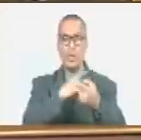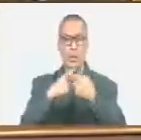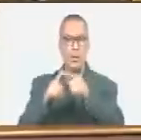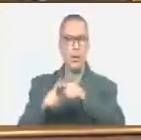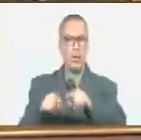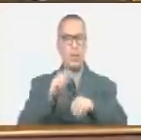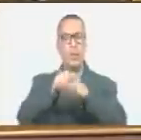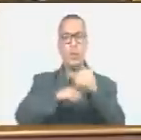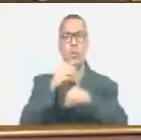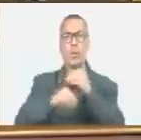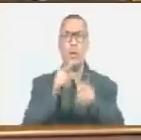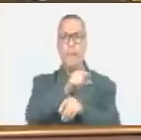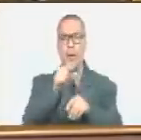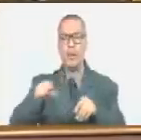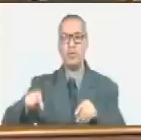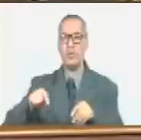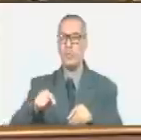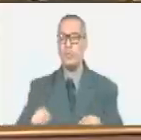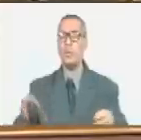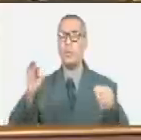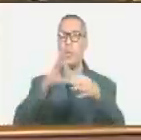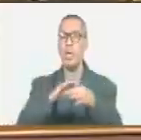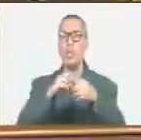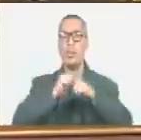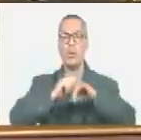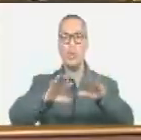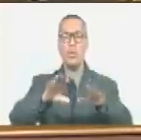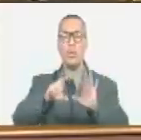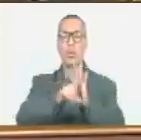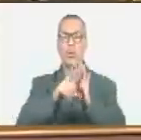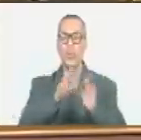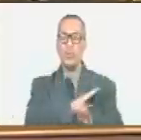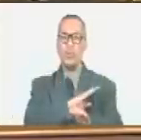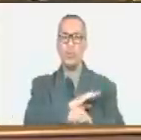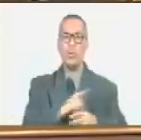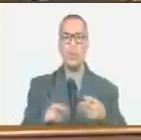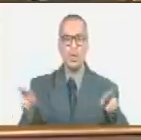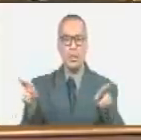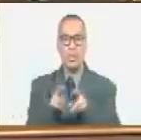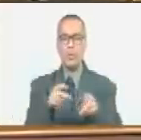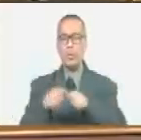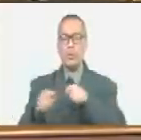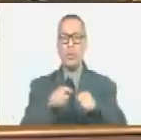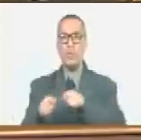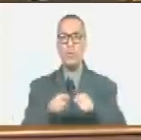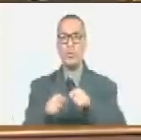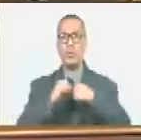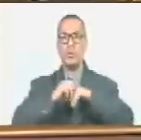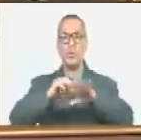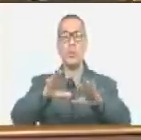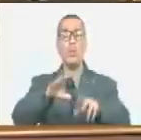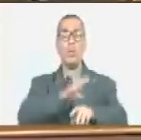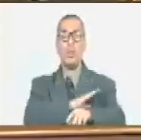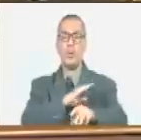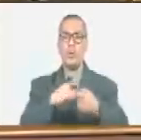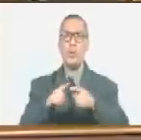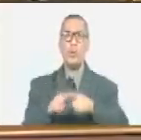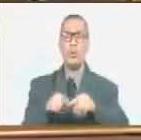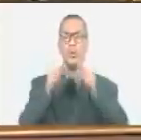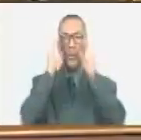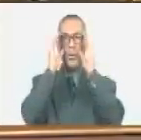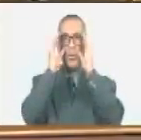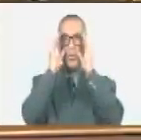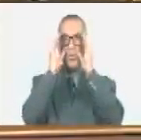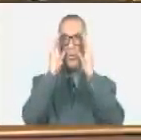patrimoniales, así como las personas sujetas a la extinción de dominio. 2. El resumen de la acción de extinción de dominio y de los